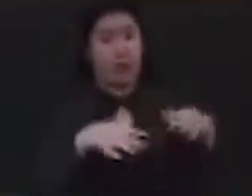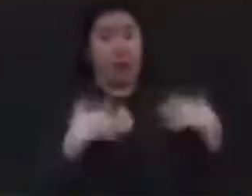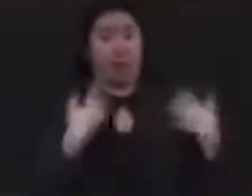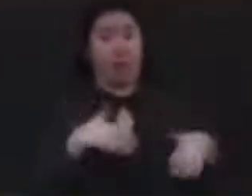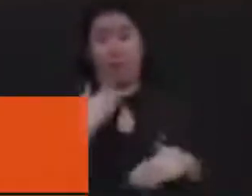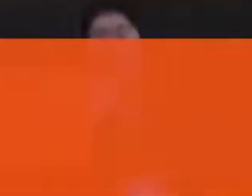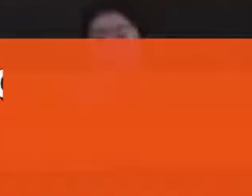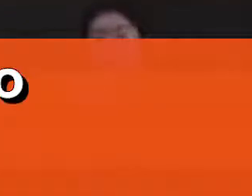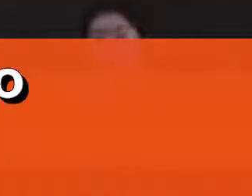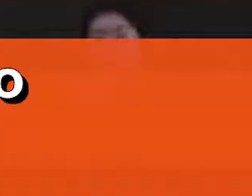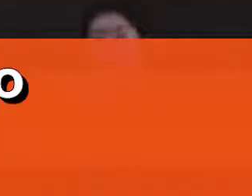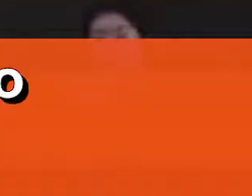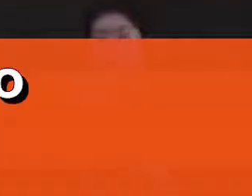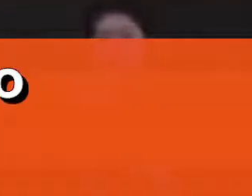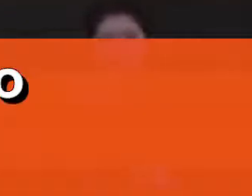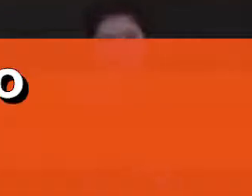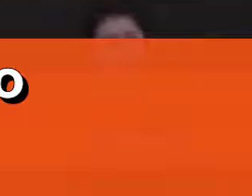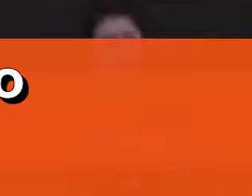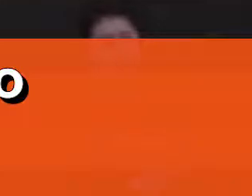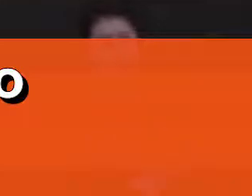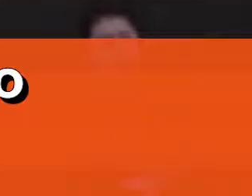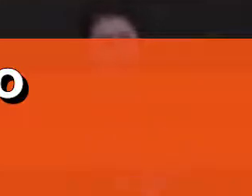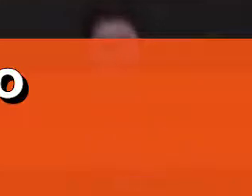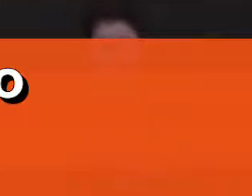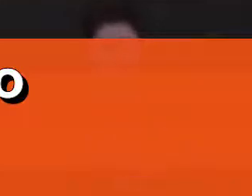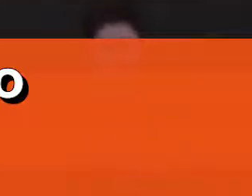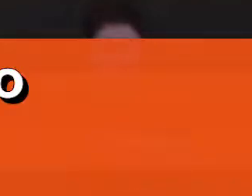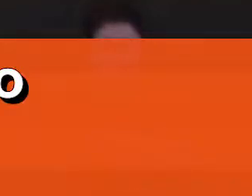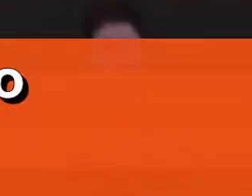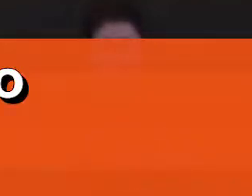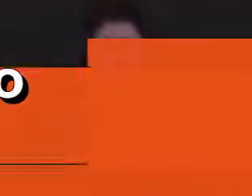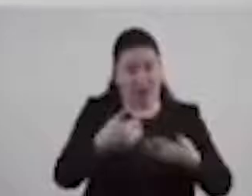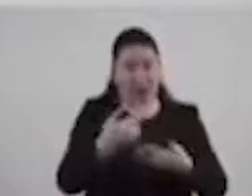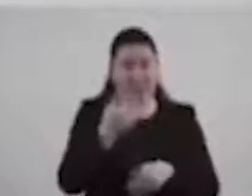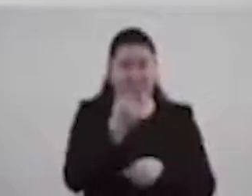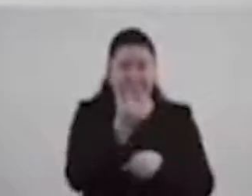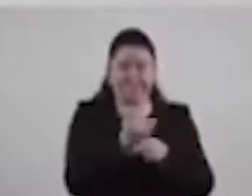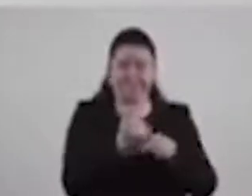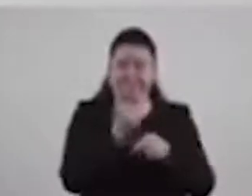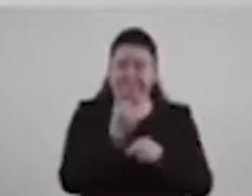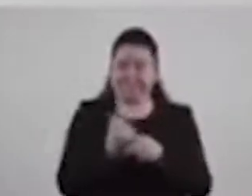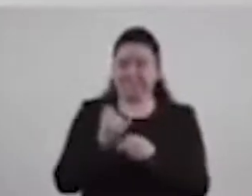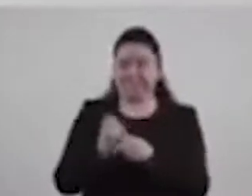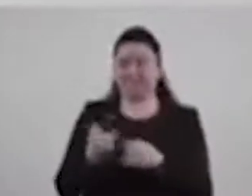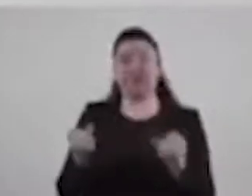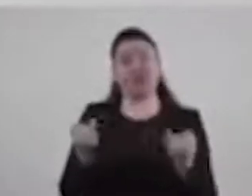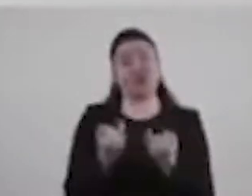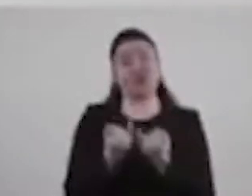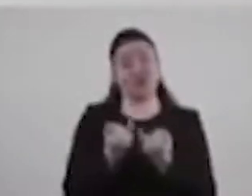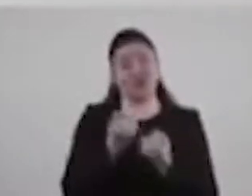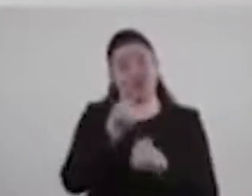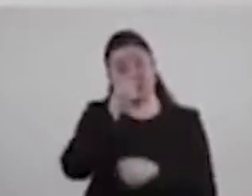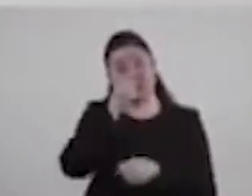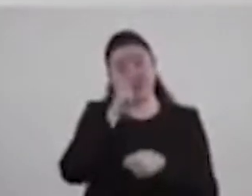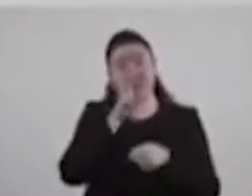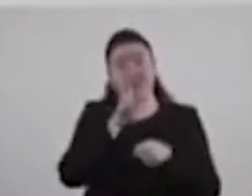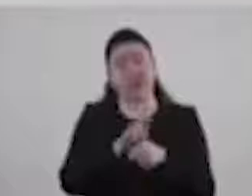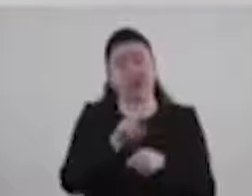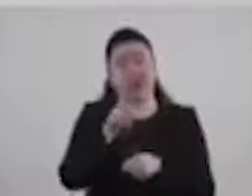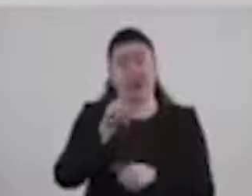esta empresa con toda y absoluta transparencia. Y la Secretaría de Gestión Integral de Riesgos hará